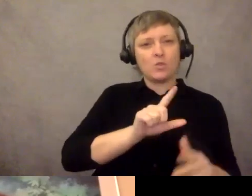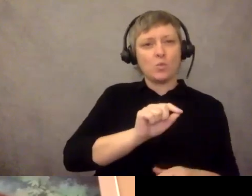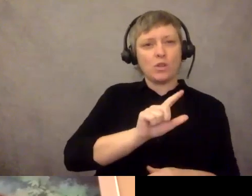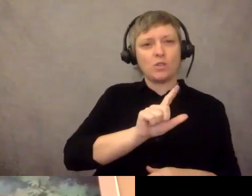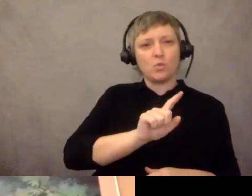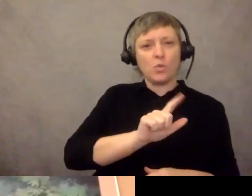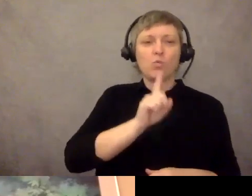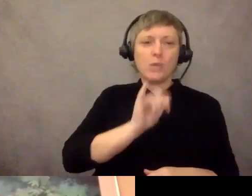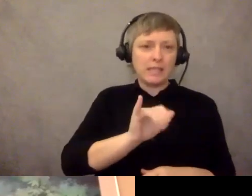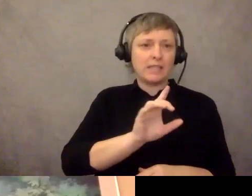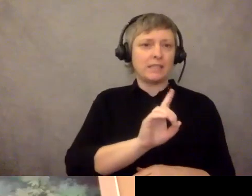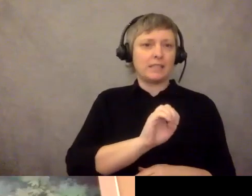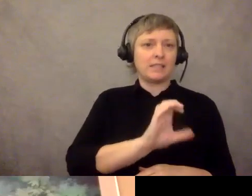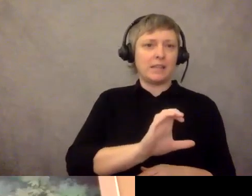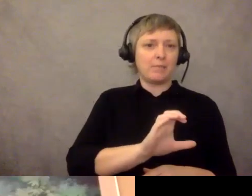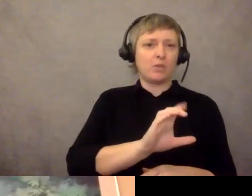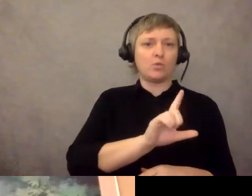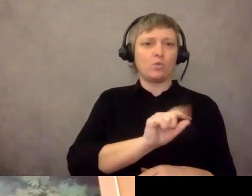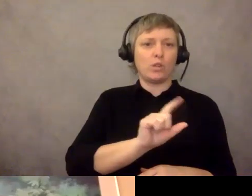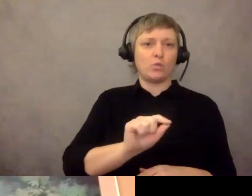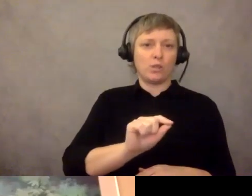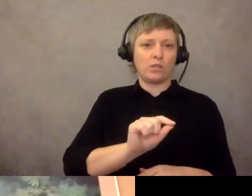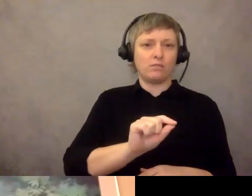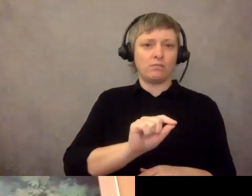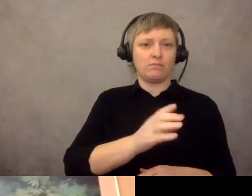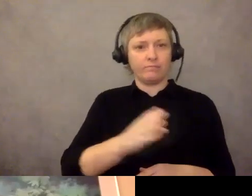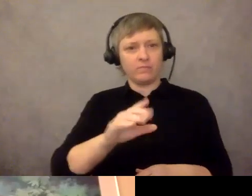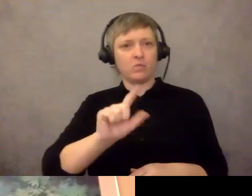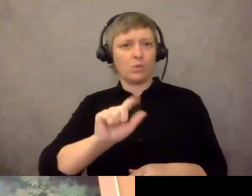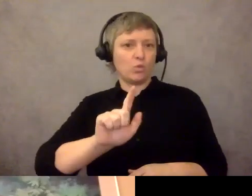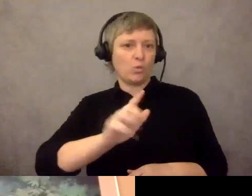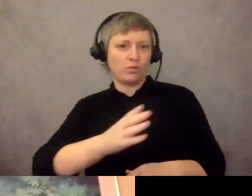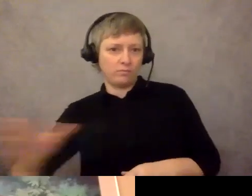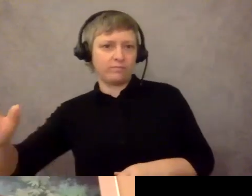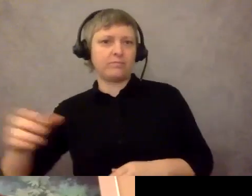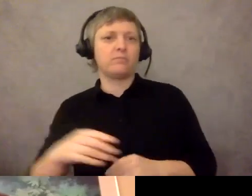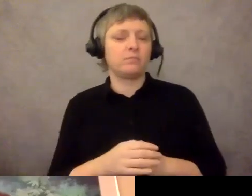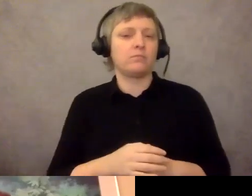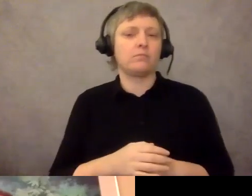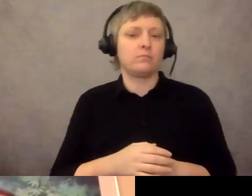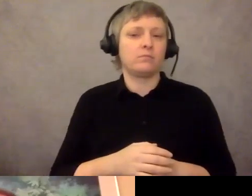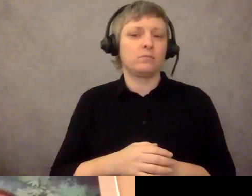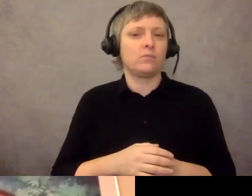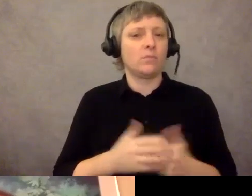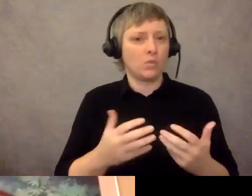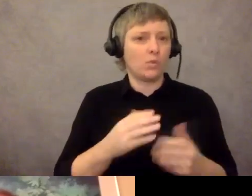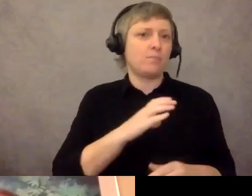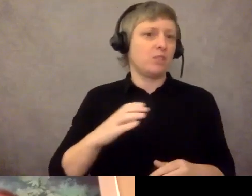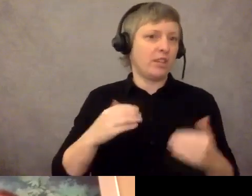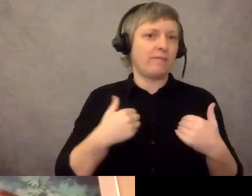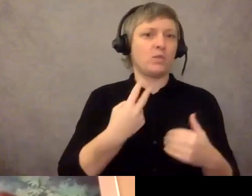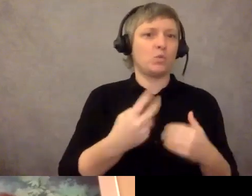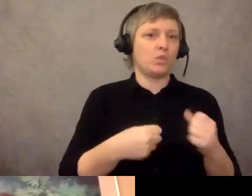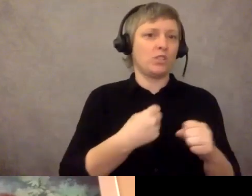2020 y tiene una término de dos años y también se ha dividido en dos partes. La primera